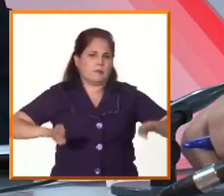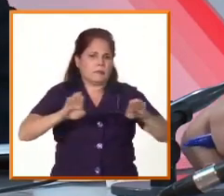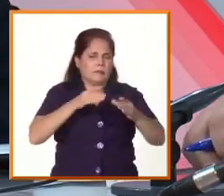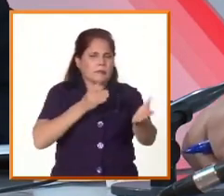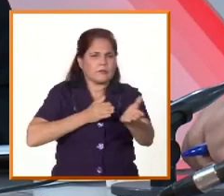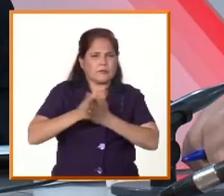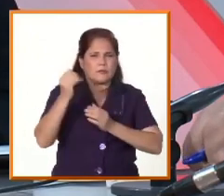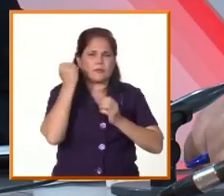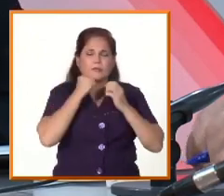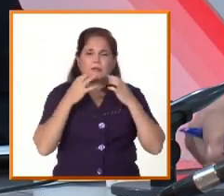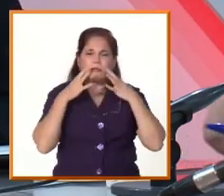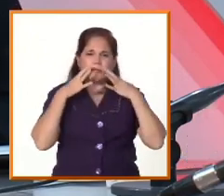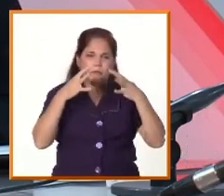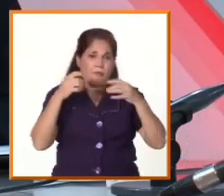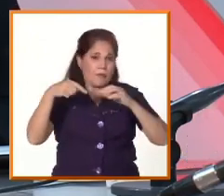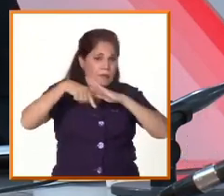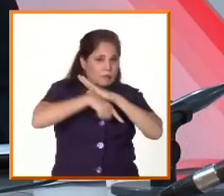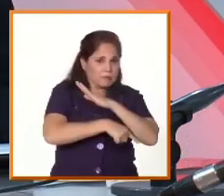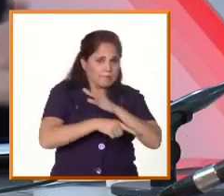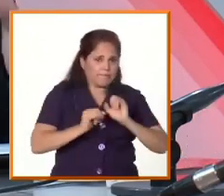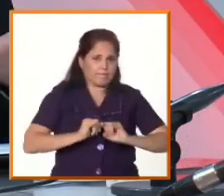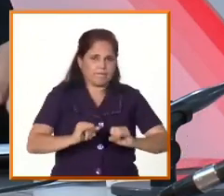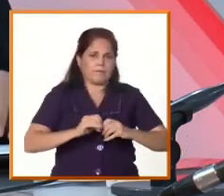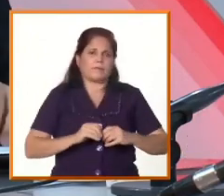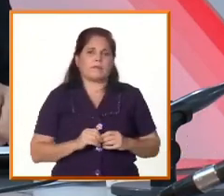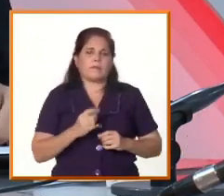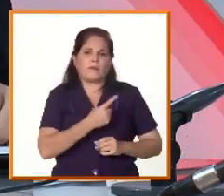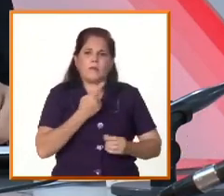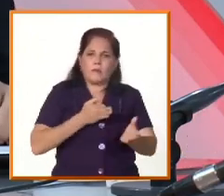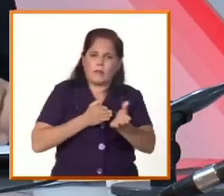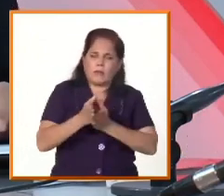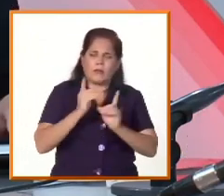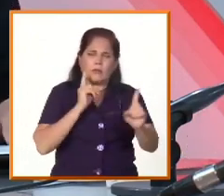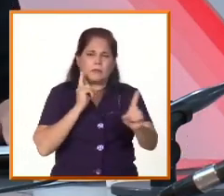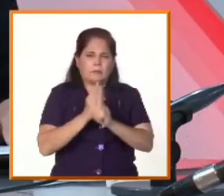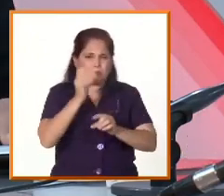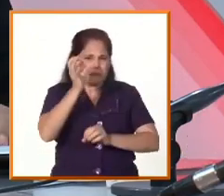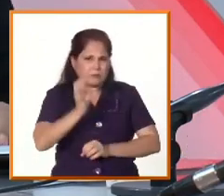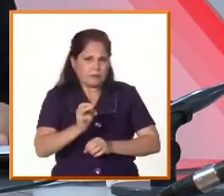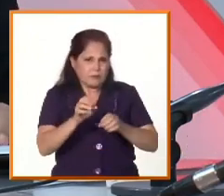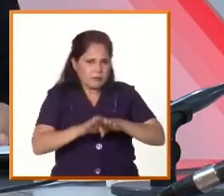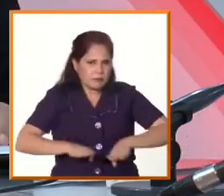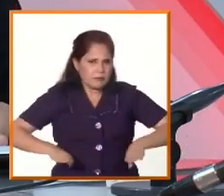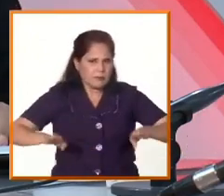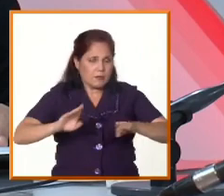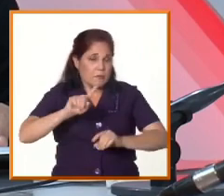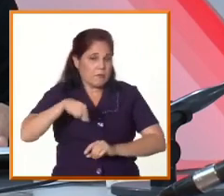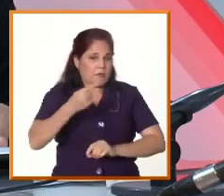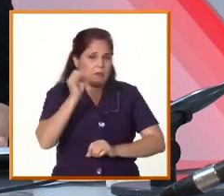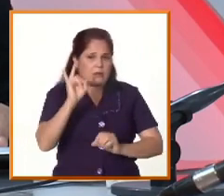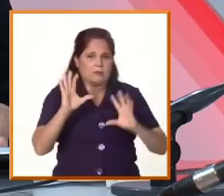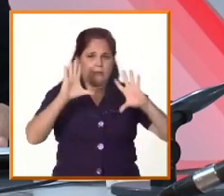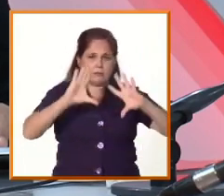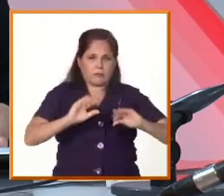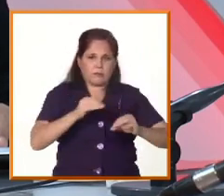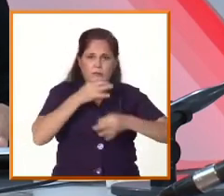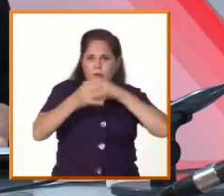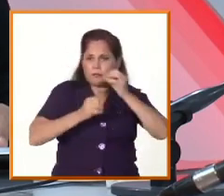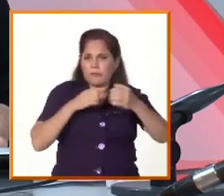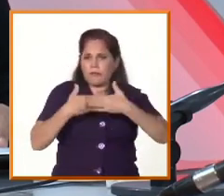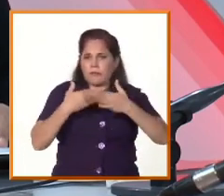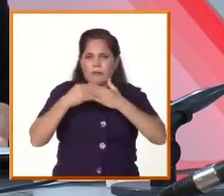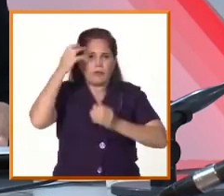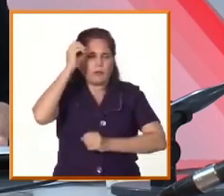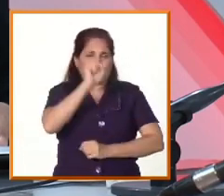y continuaremos ampliando esta información y nos Seguiremos viendo por supuesto en nuestro programa mañana estaremos hablando de la empresa